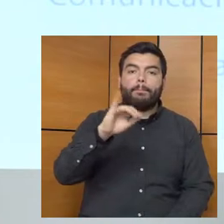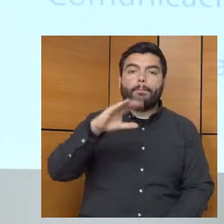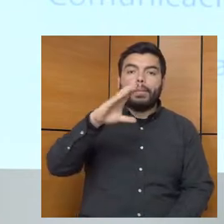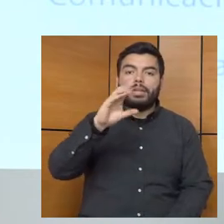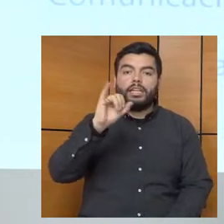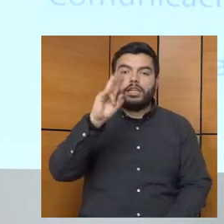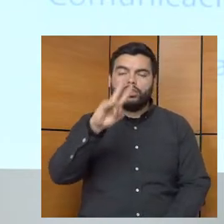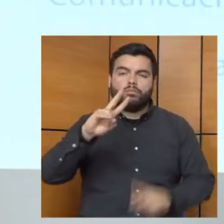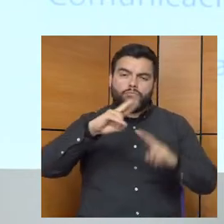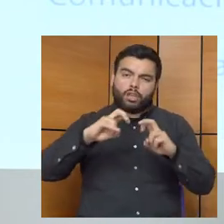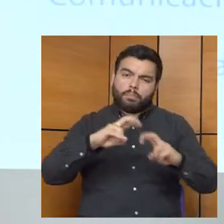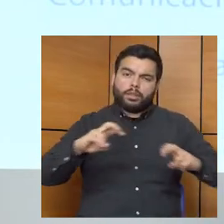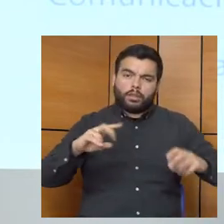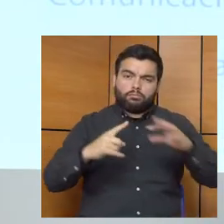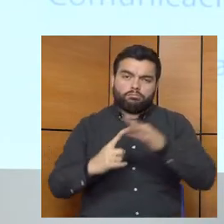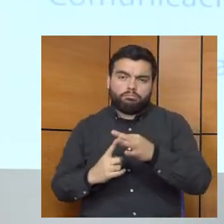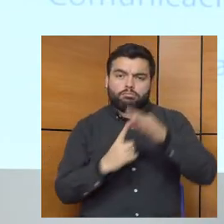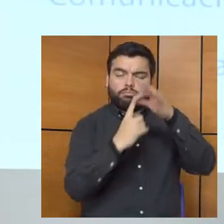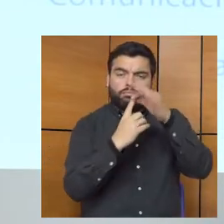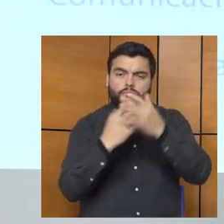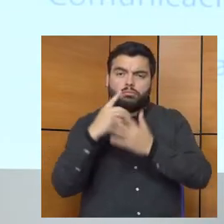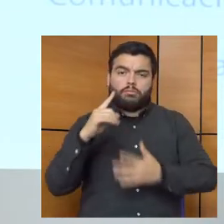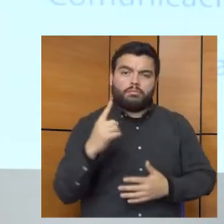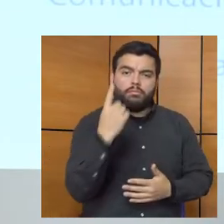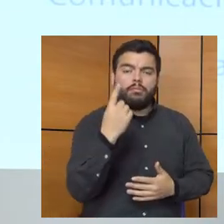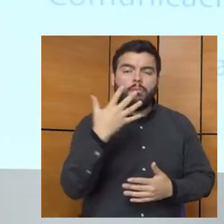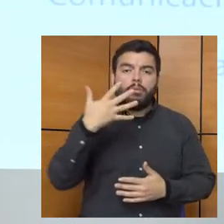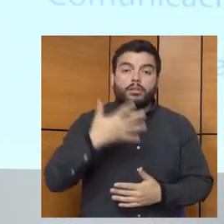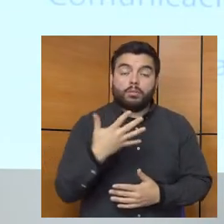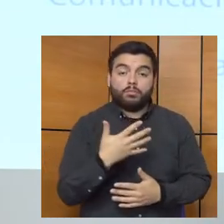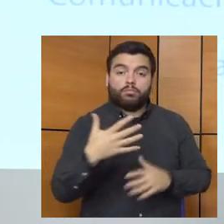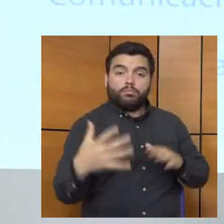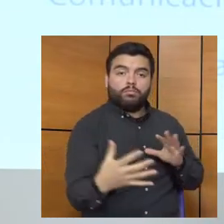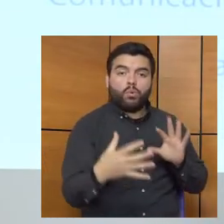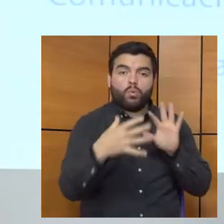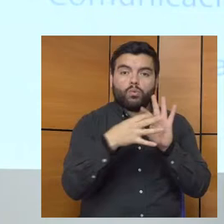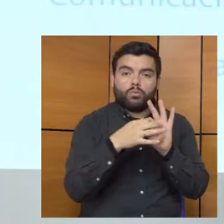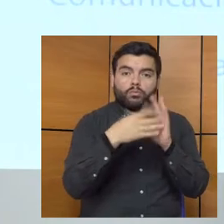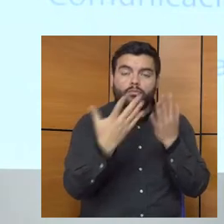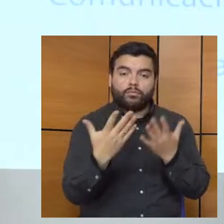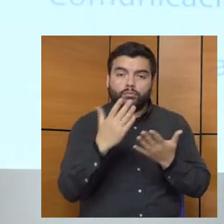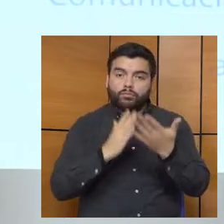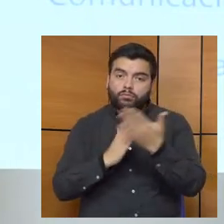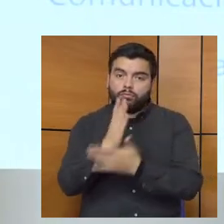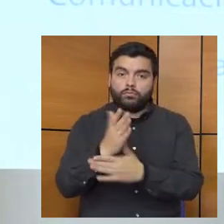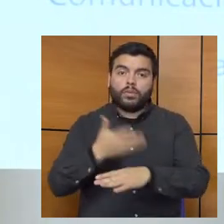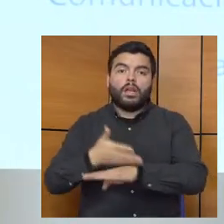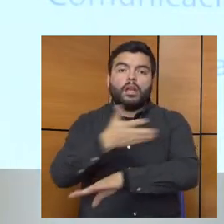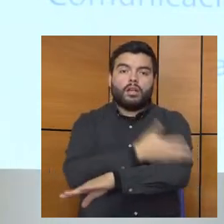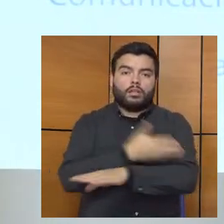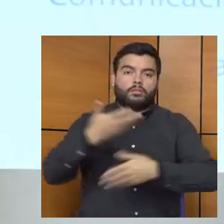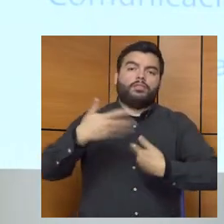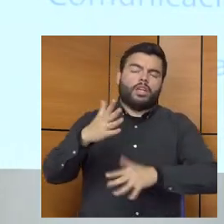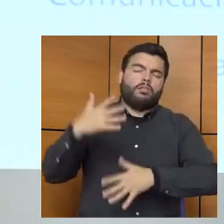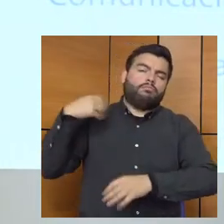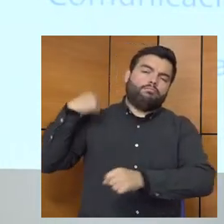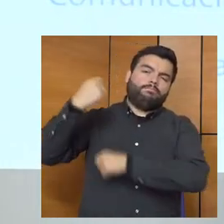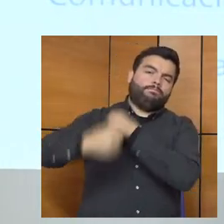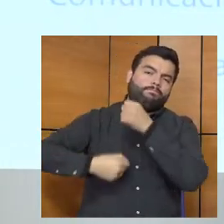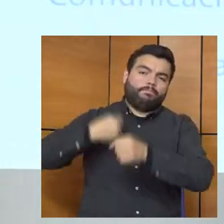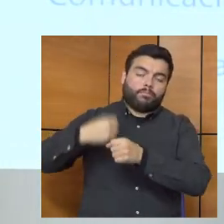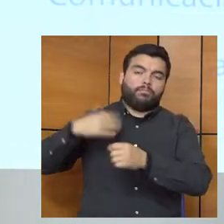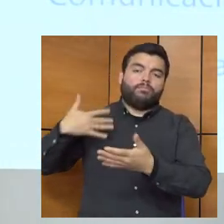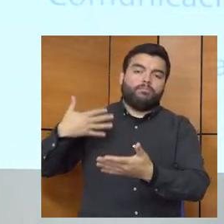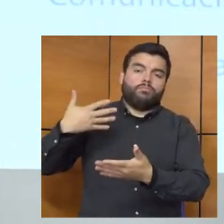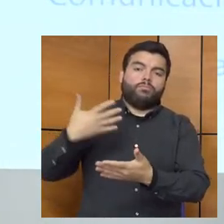proyecto que nos ha permitido afianzar los lazos de investigadores que teníamos ya desde hace muchos años, ya